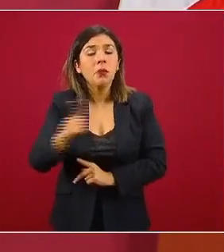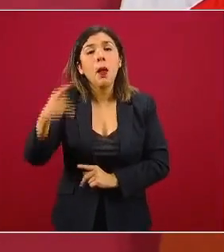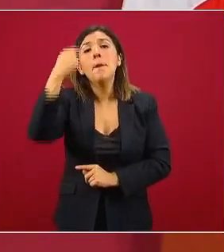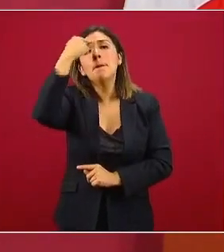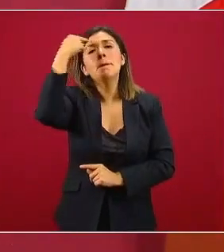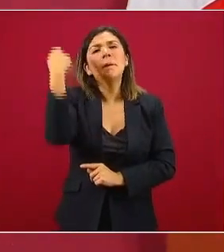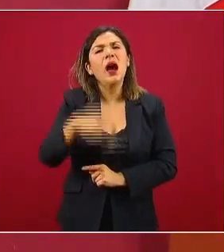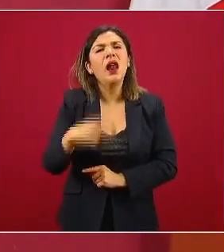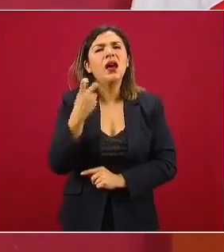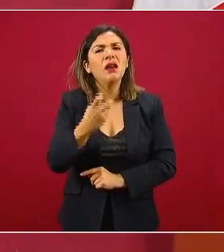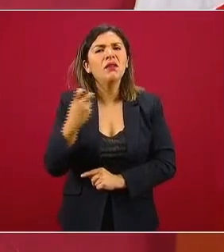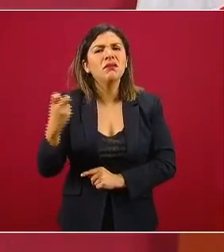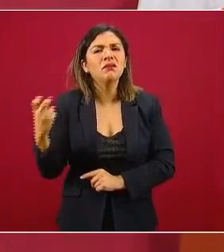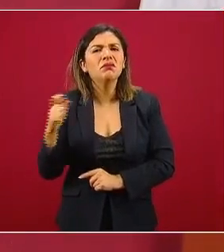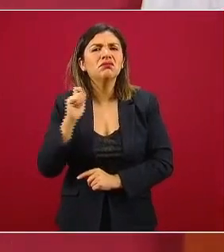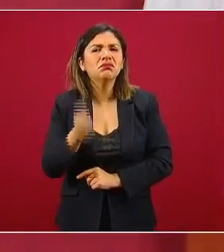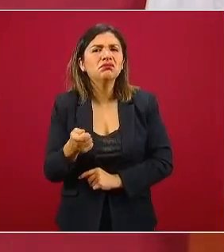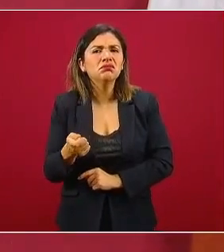para